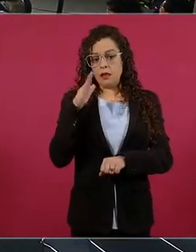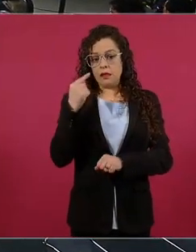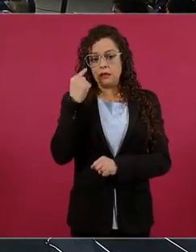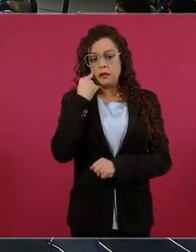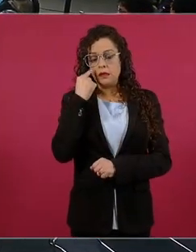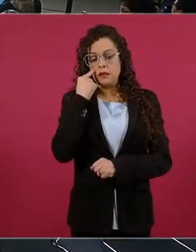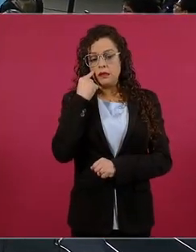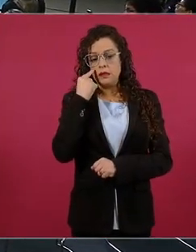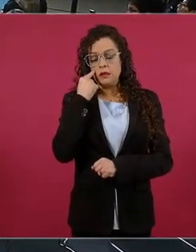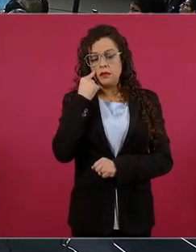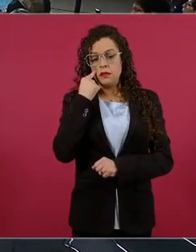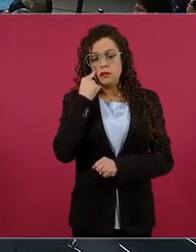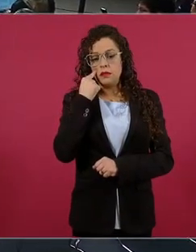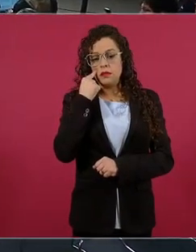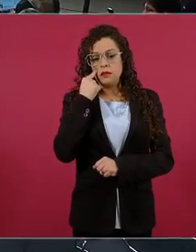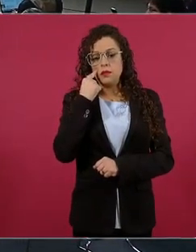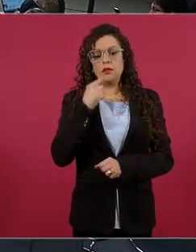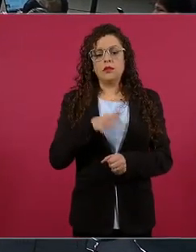son